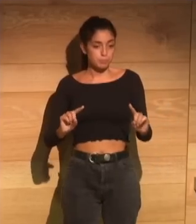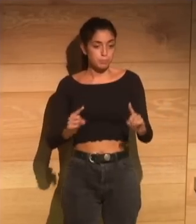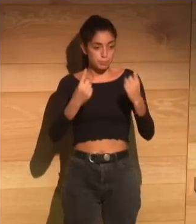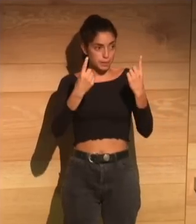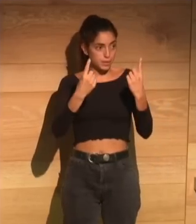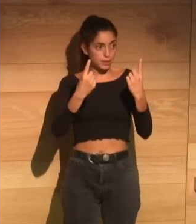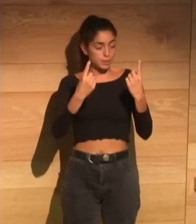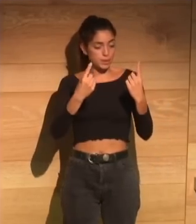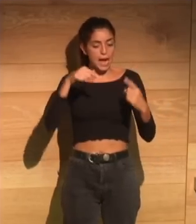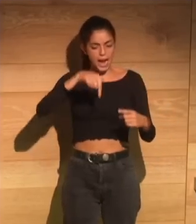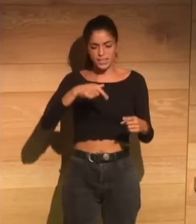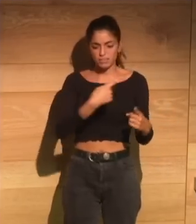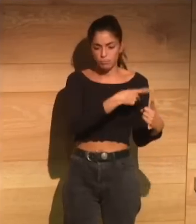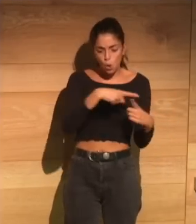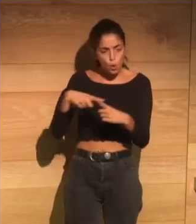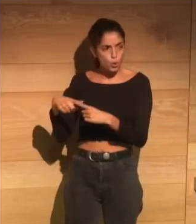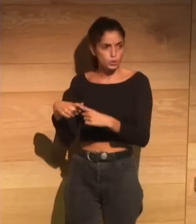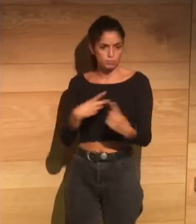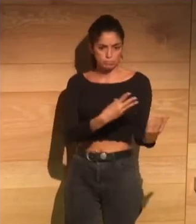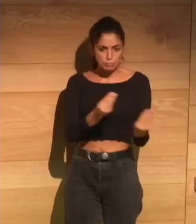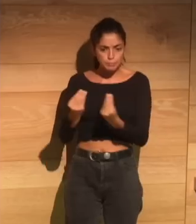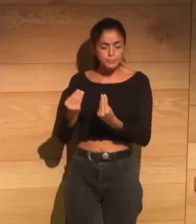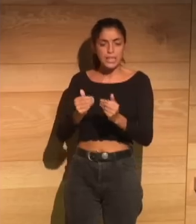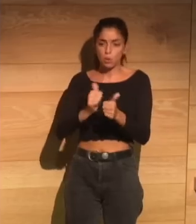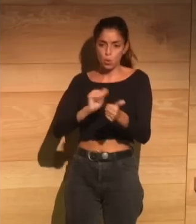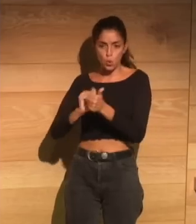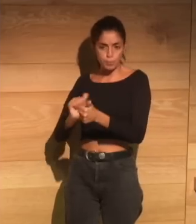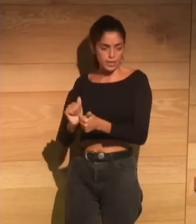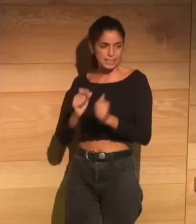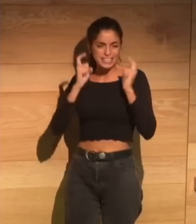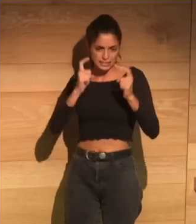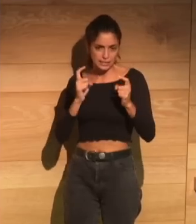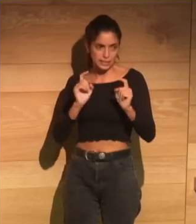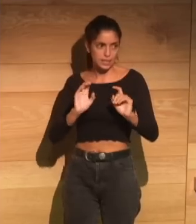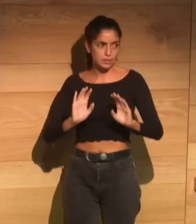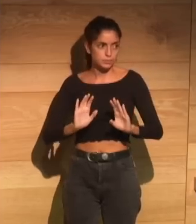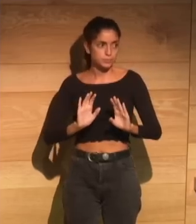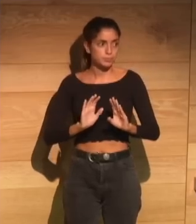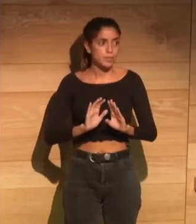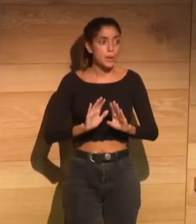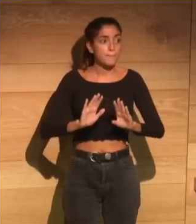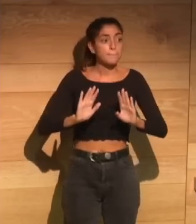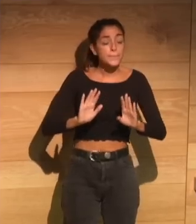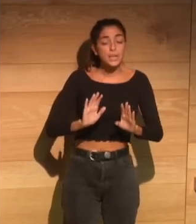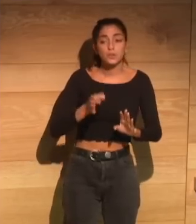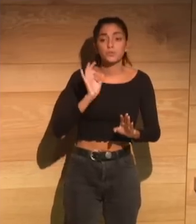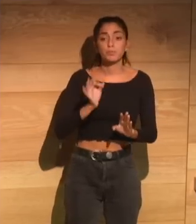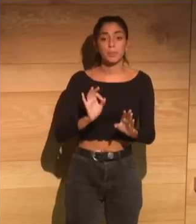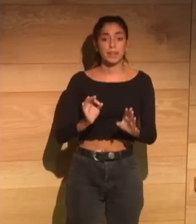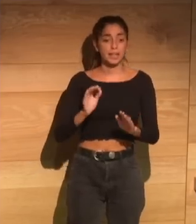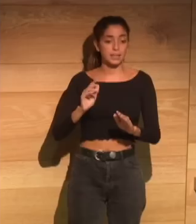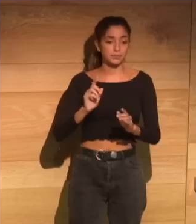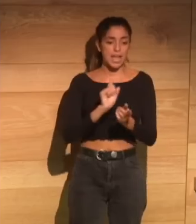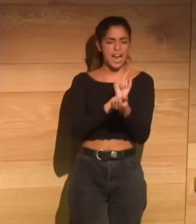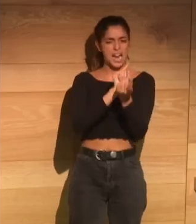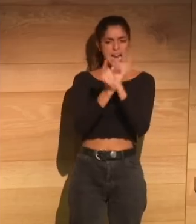montón de cacharritos en los que se intenta replicar todos. Que lo busquen las personas. Pero creo que el gran salto se lo